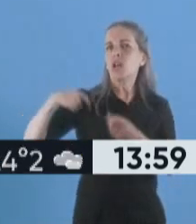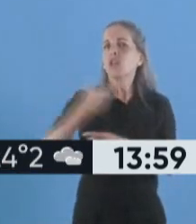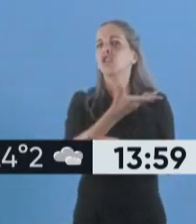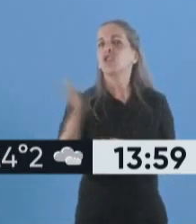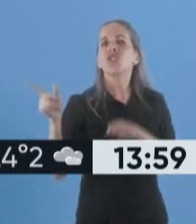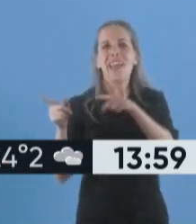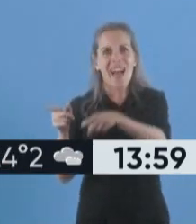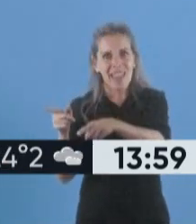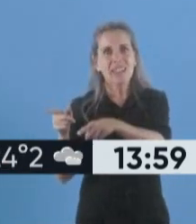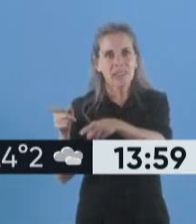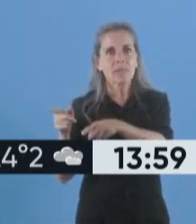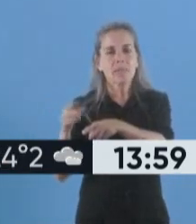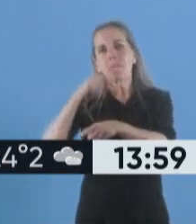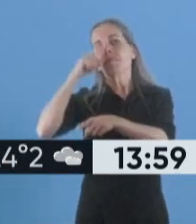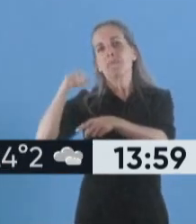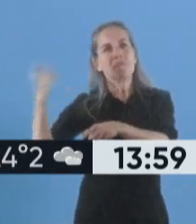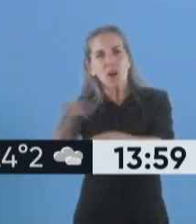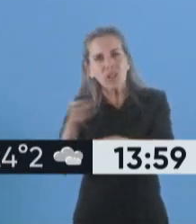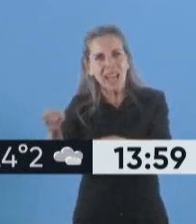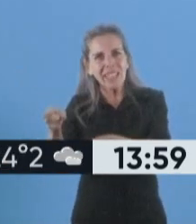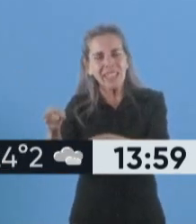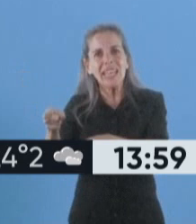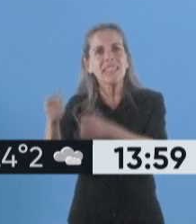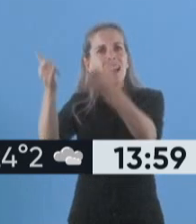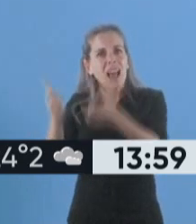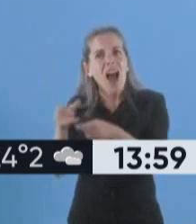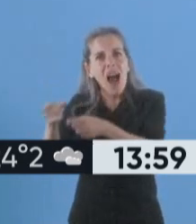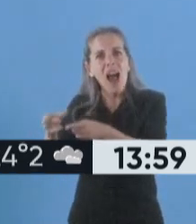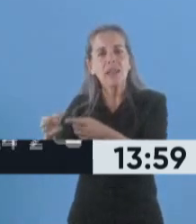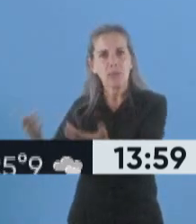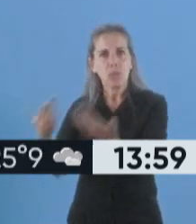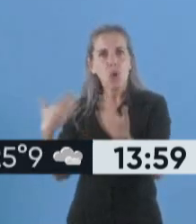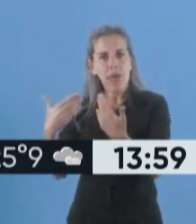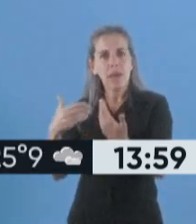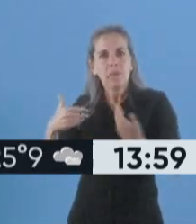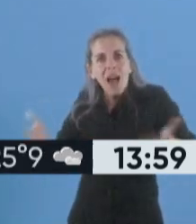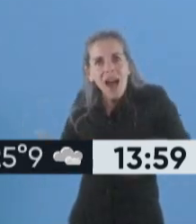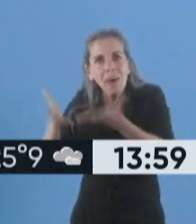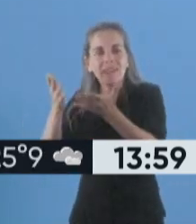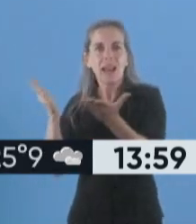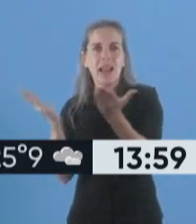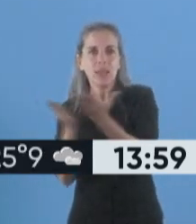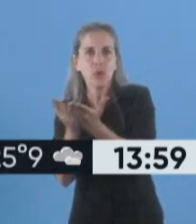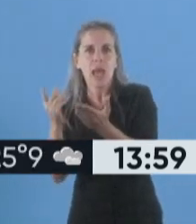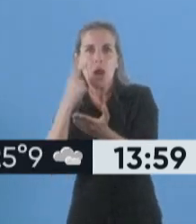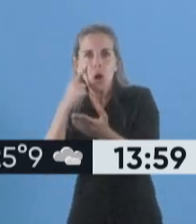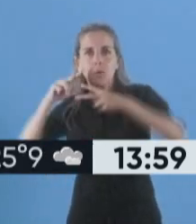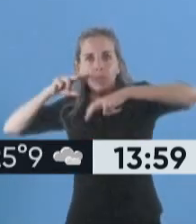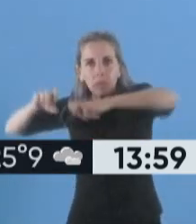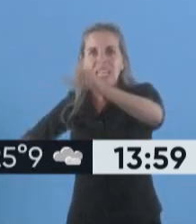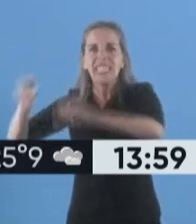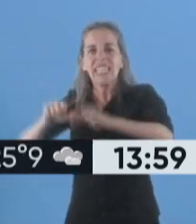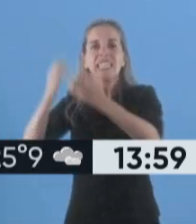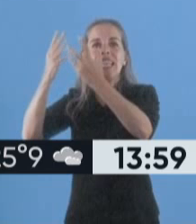las sociedades más ricas son aquellas que han sido capaces de desplegar la educación, el conocimiento, la ciencia y